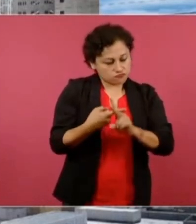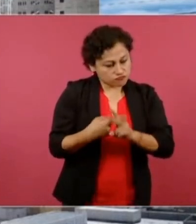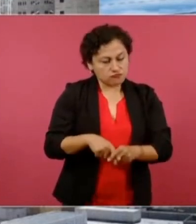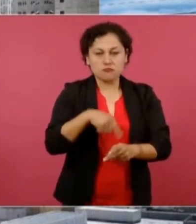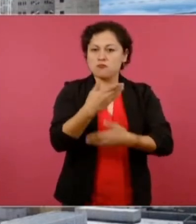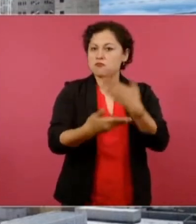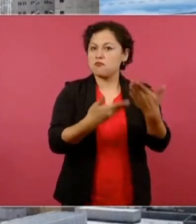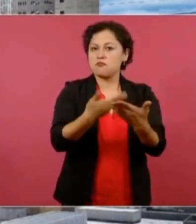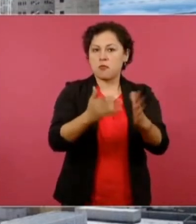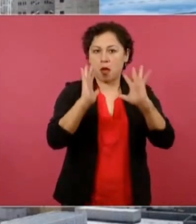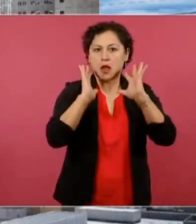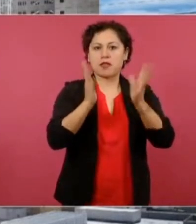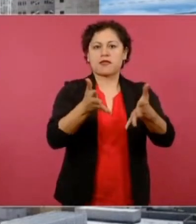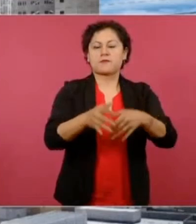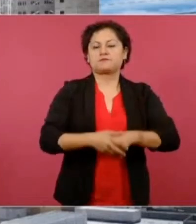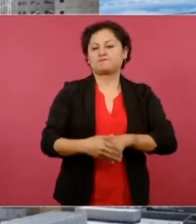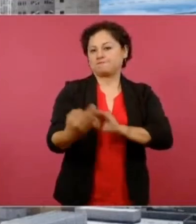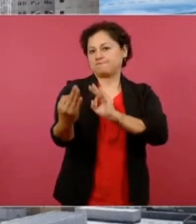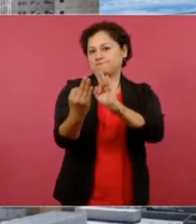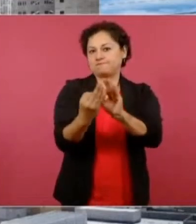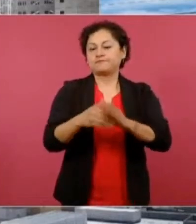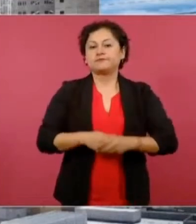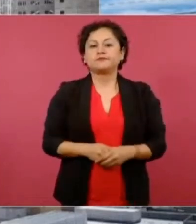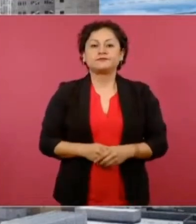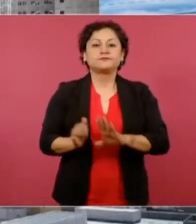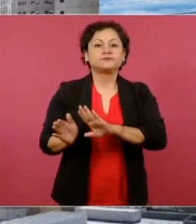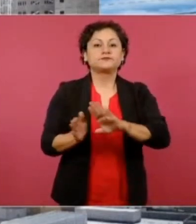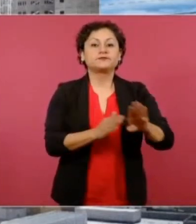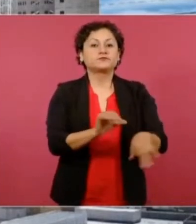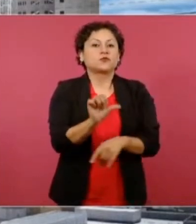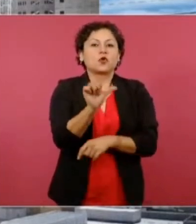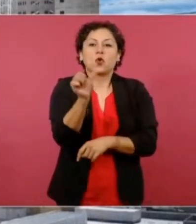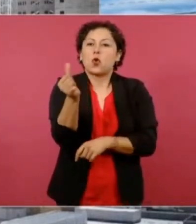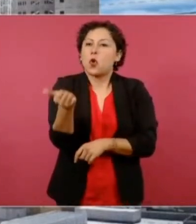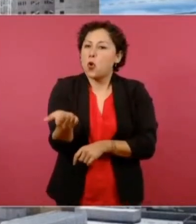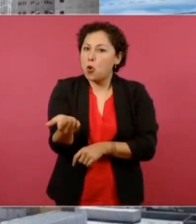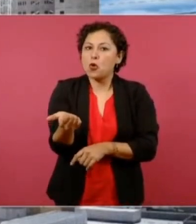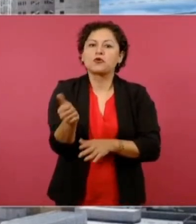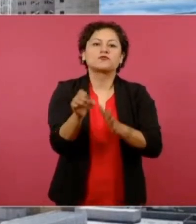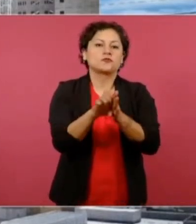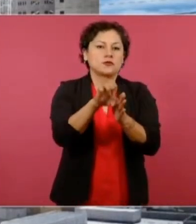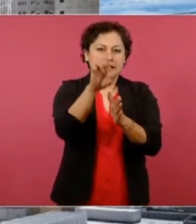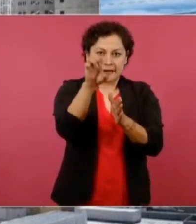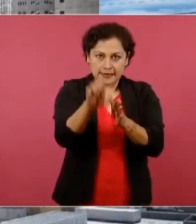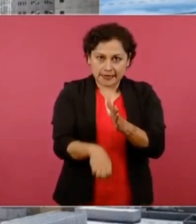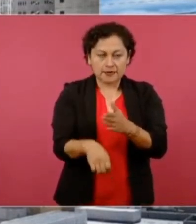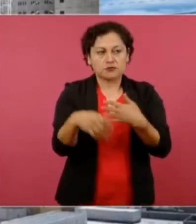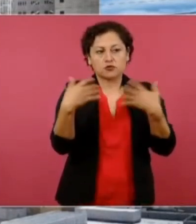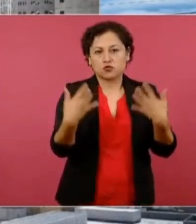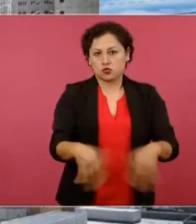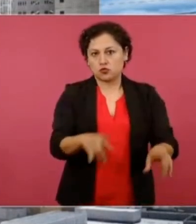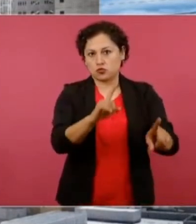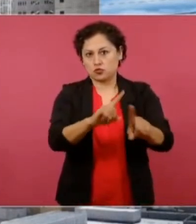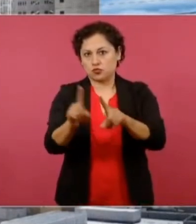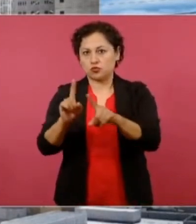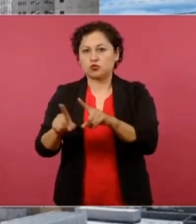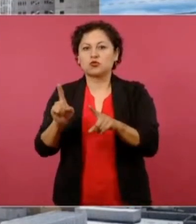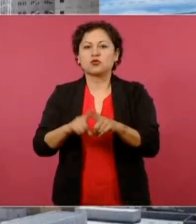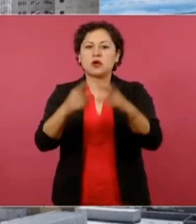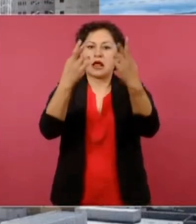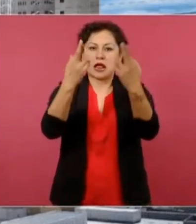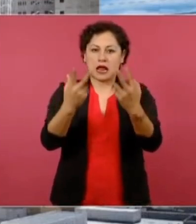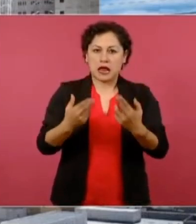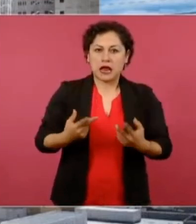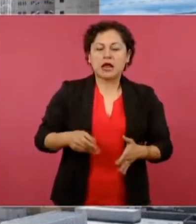muy poco tiempo. También hubo casos muy característicos producto del sismo del